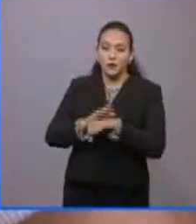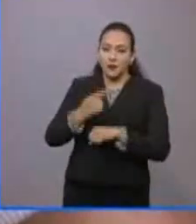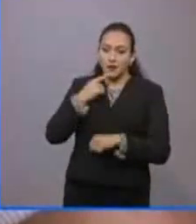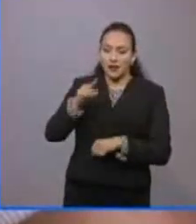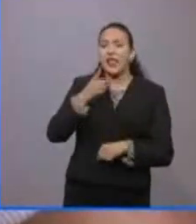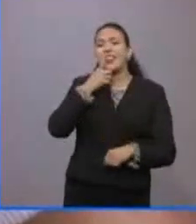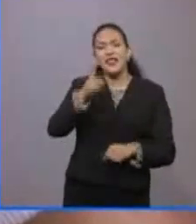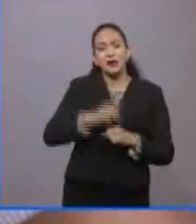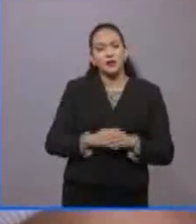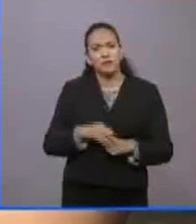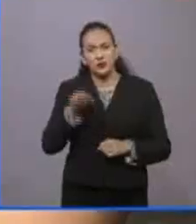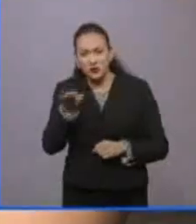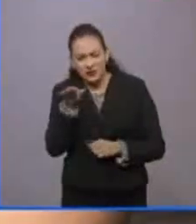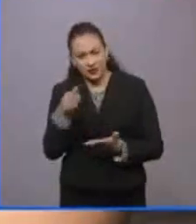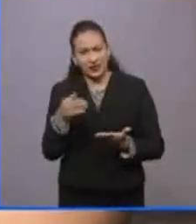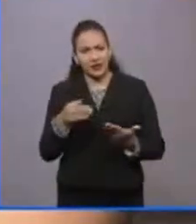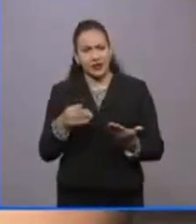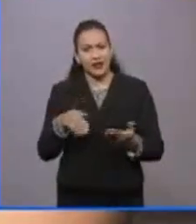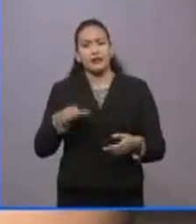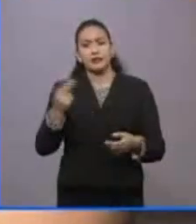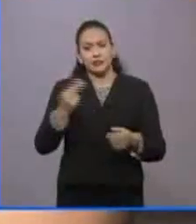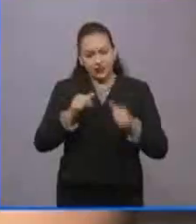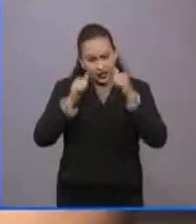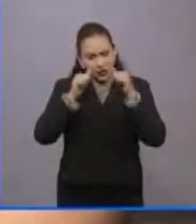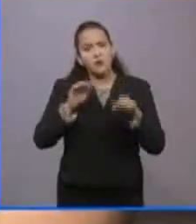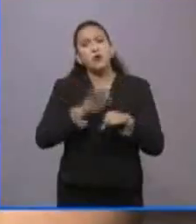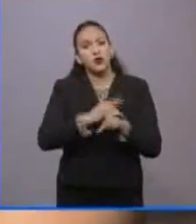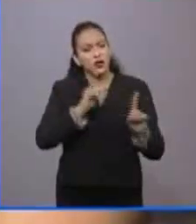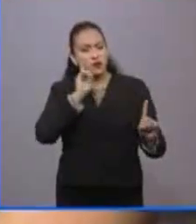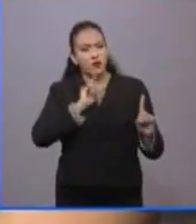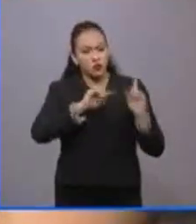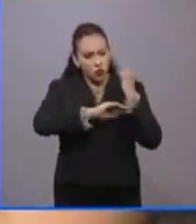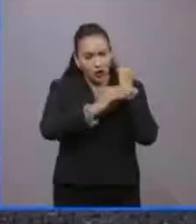se actualizaba una excepción a la falta de estabilidad de los